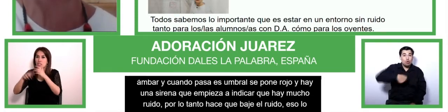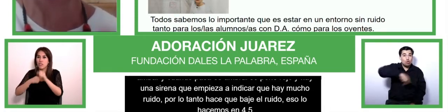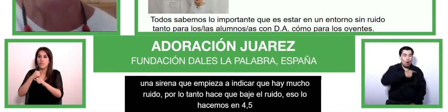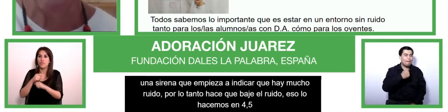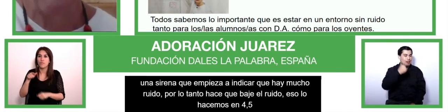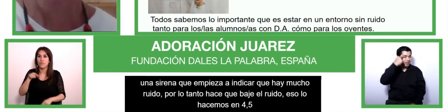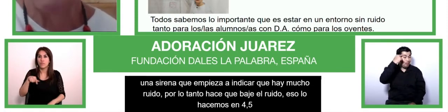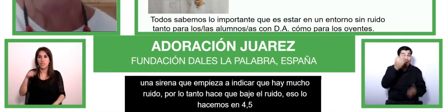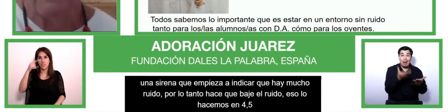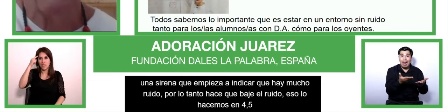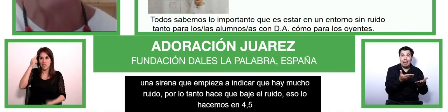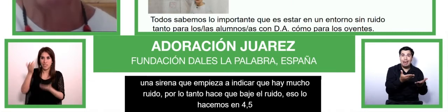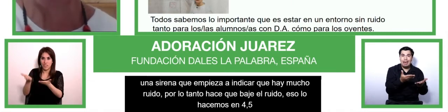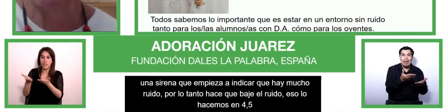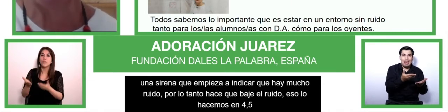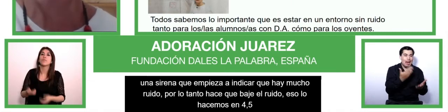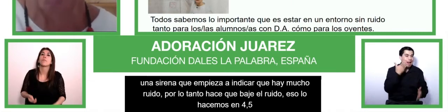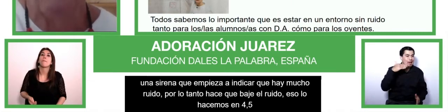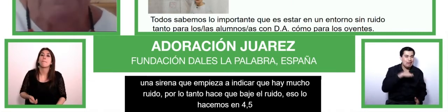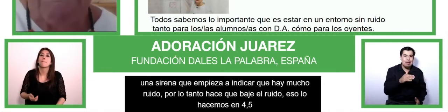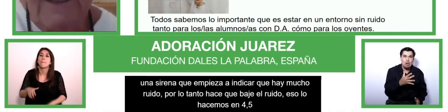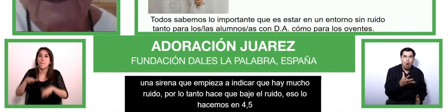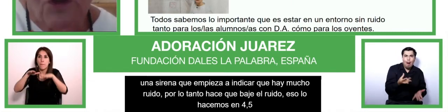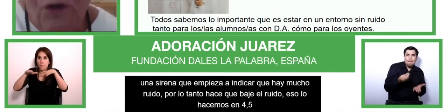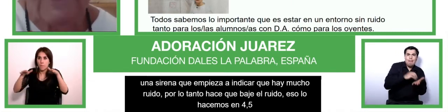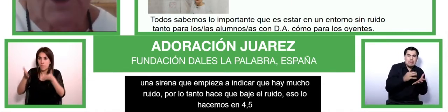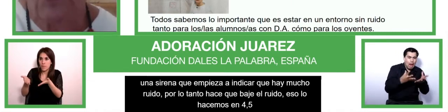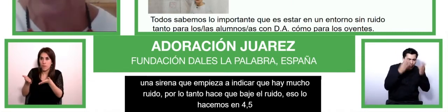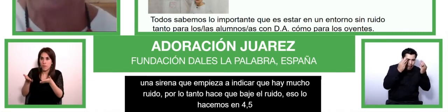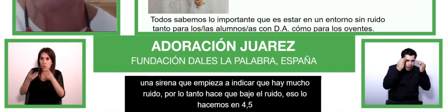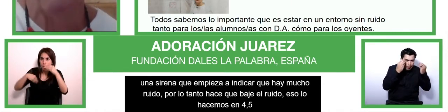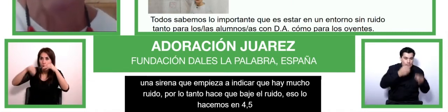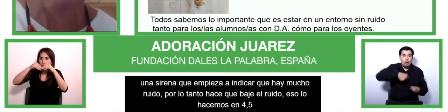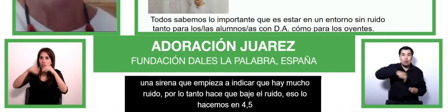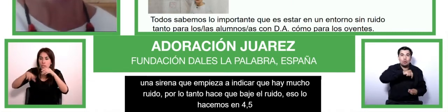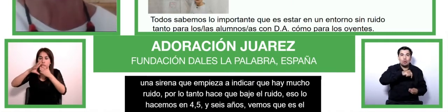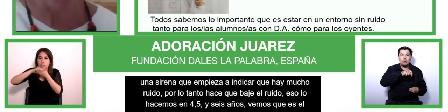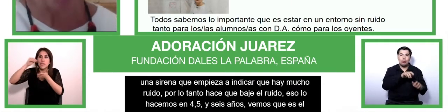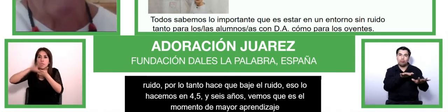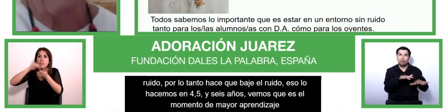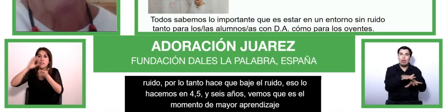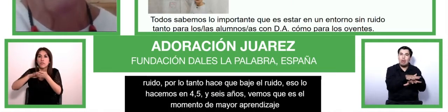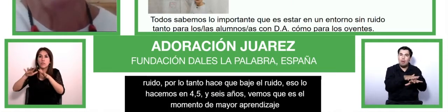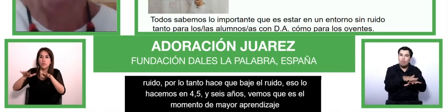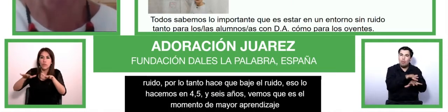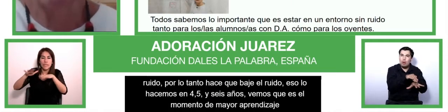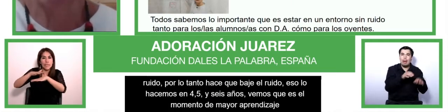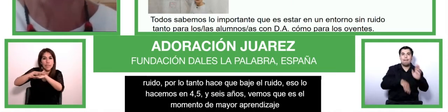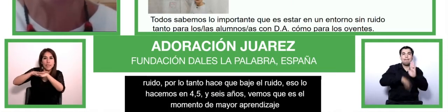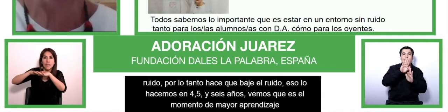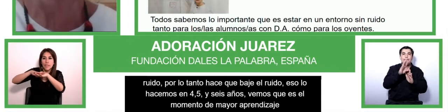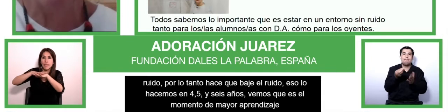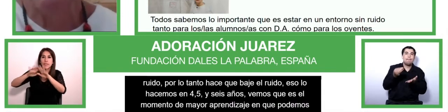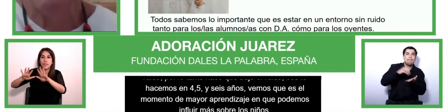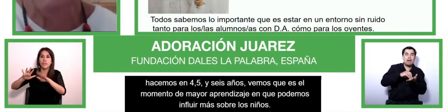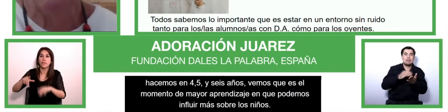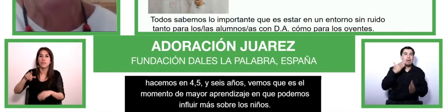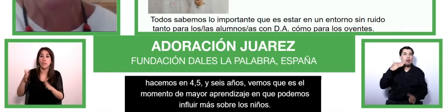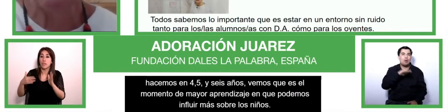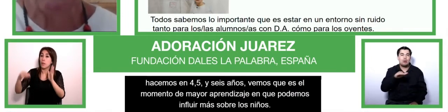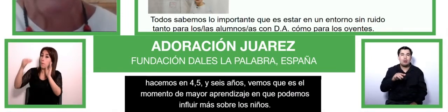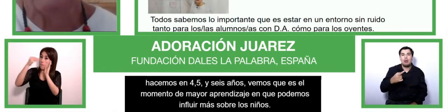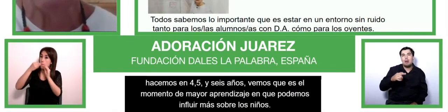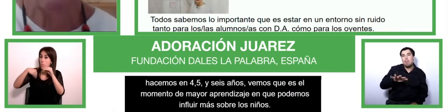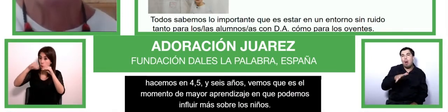mayor aprendizaje en el que podemos influir más sobre los niños. Y es difícil que un colectivo de 20